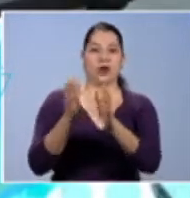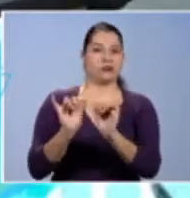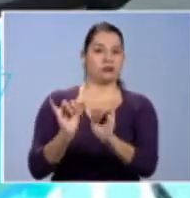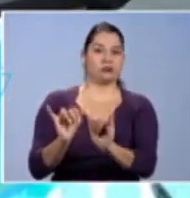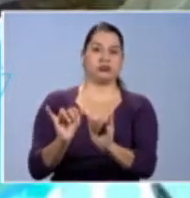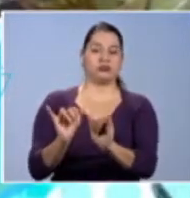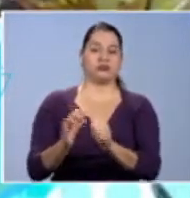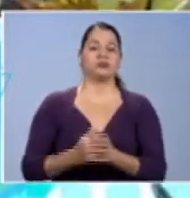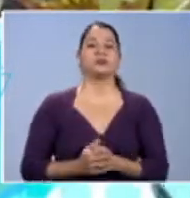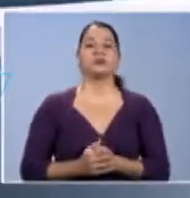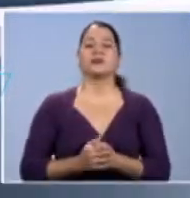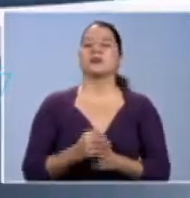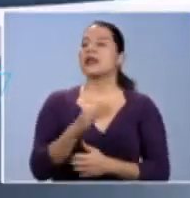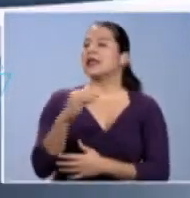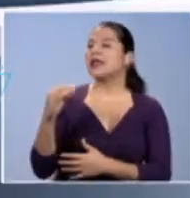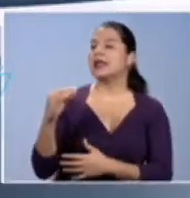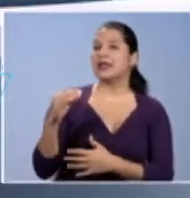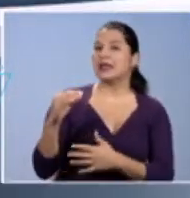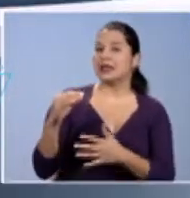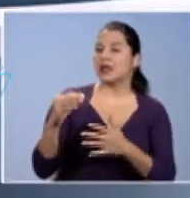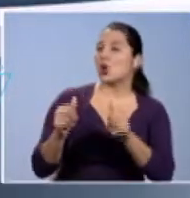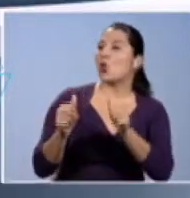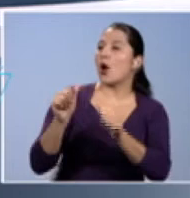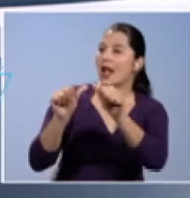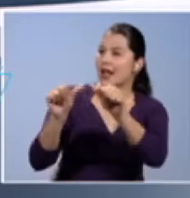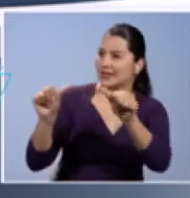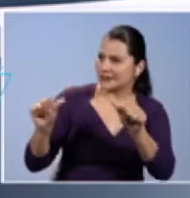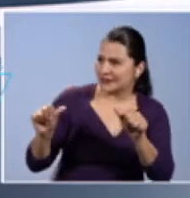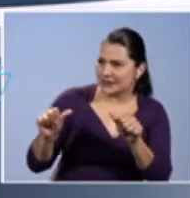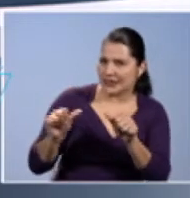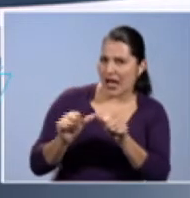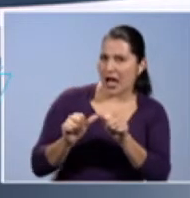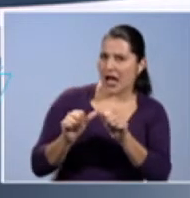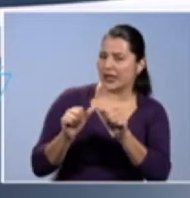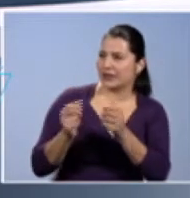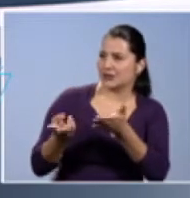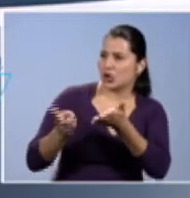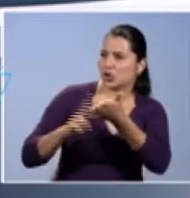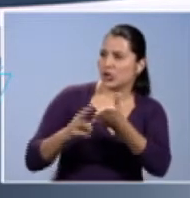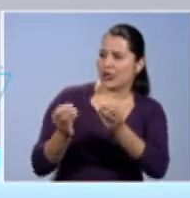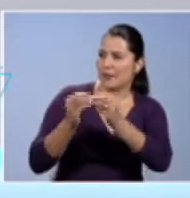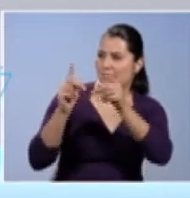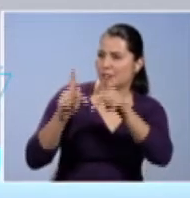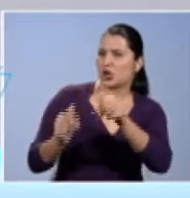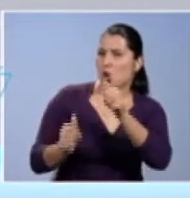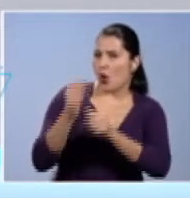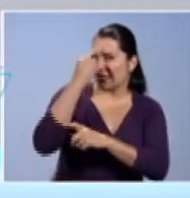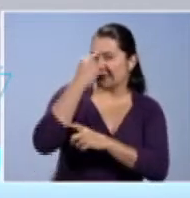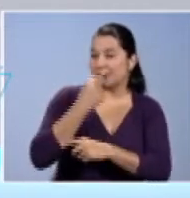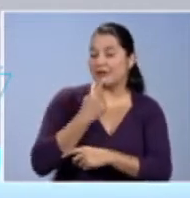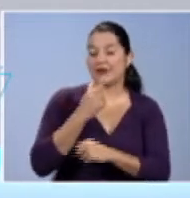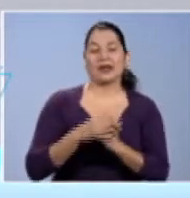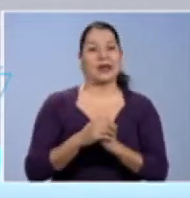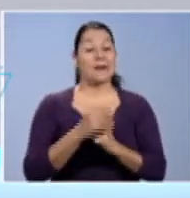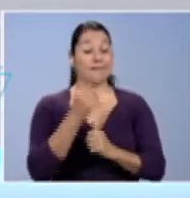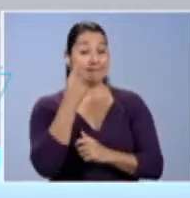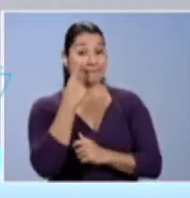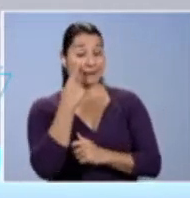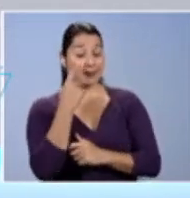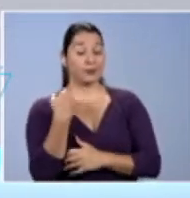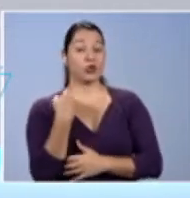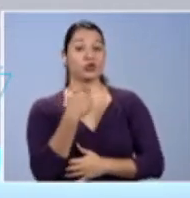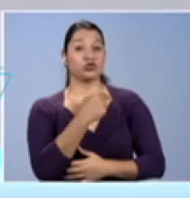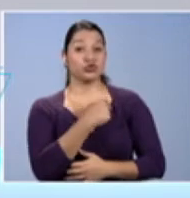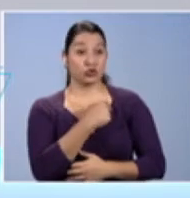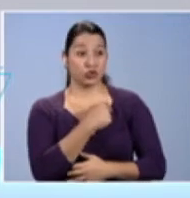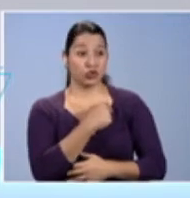en el desempleo. ¿Y en qué áreas específicamente se van a aumentar estas plazas? Mire, tenemos